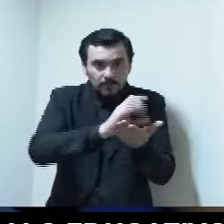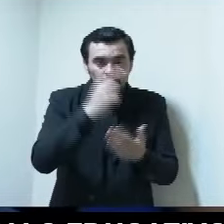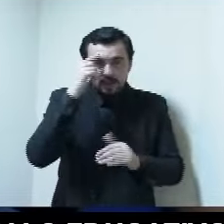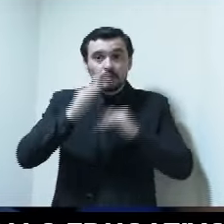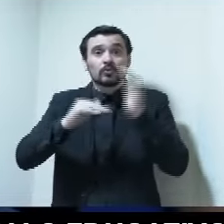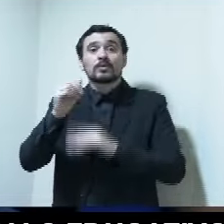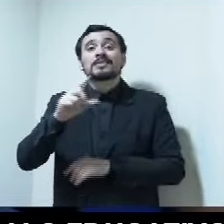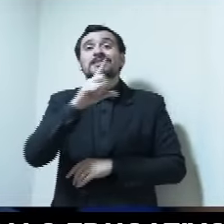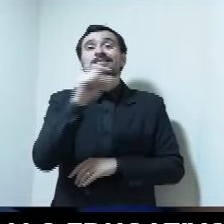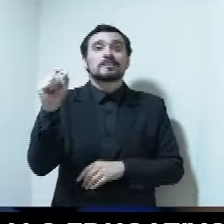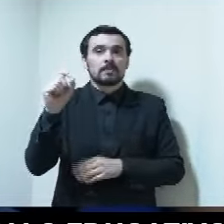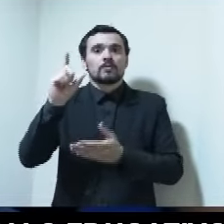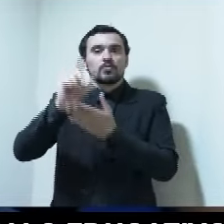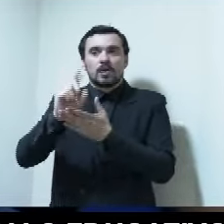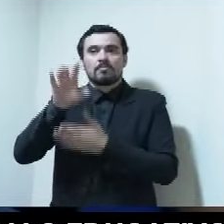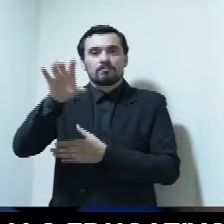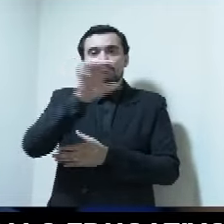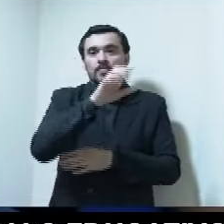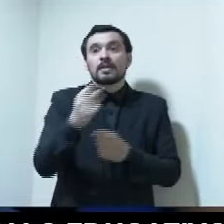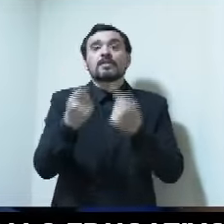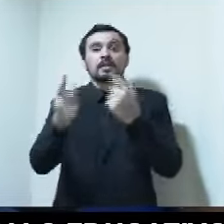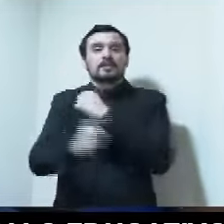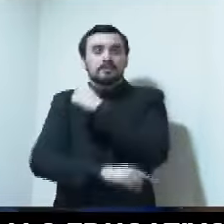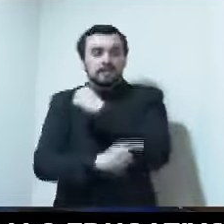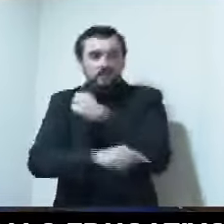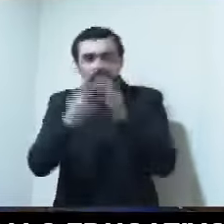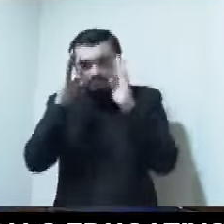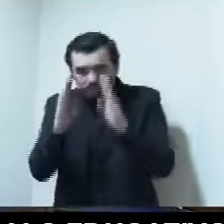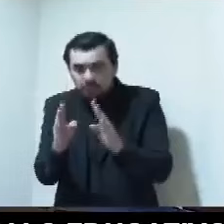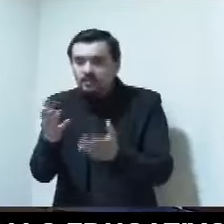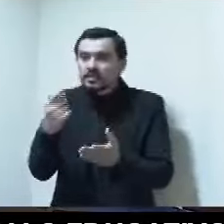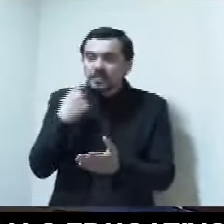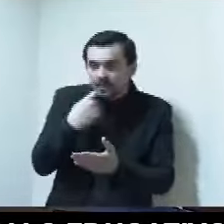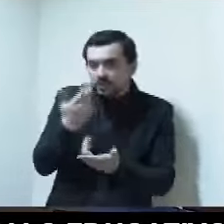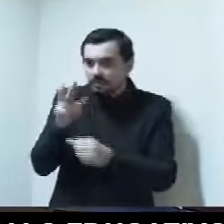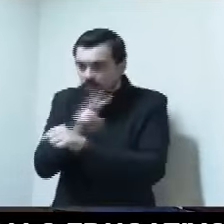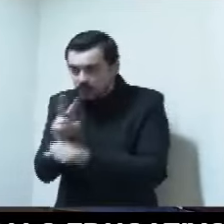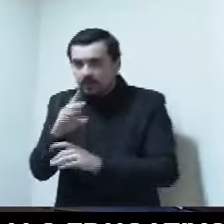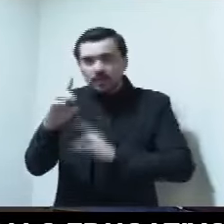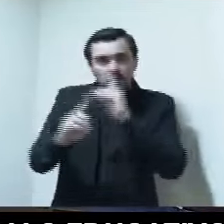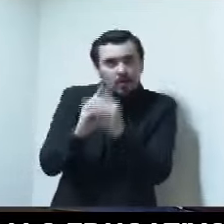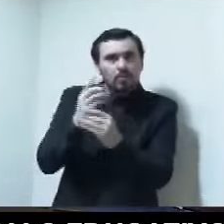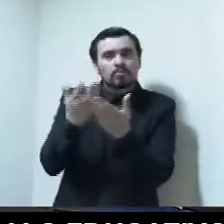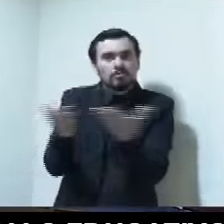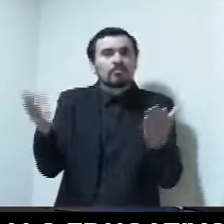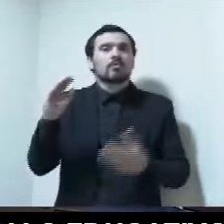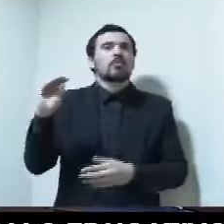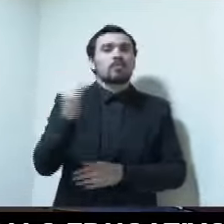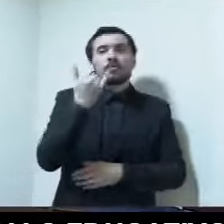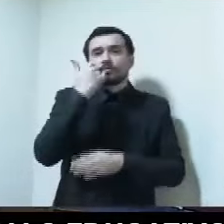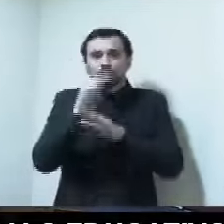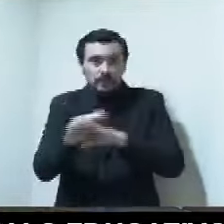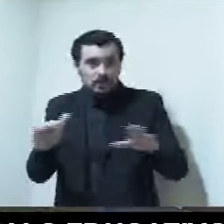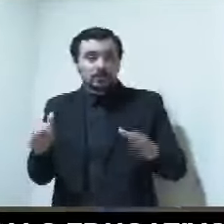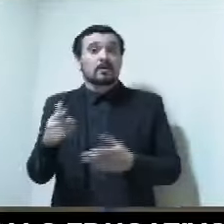de 100 centros de referencia que ofrecen servicios integrales para asegurar la protección y desarrollo pleno de nuestros ciudadanos más pequeños